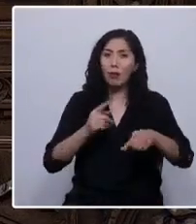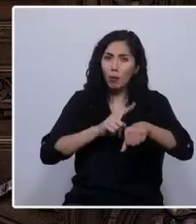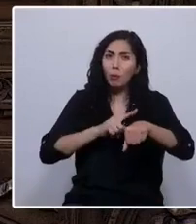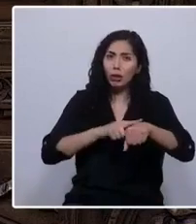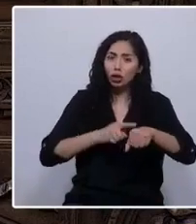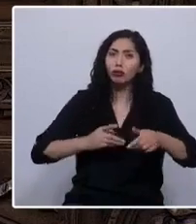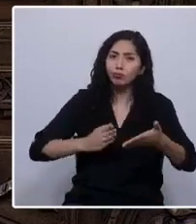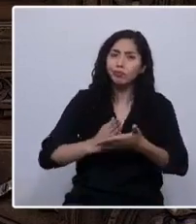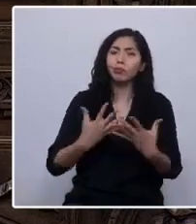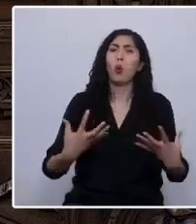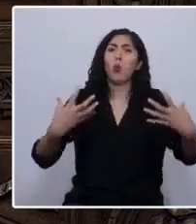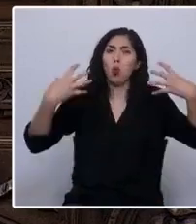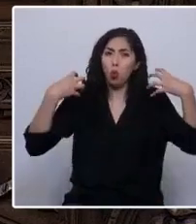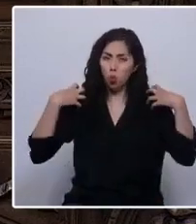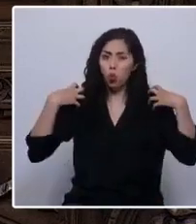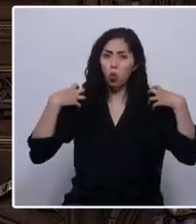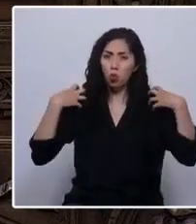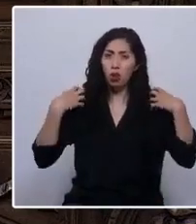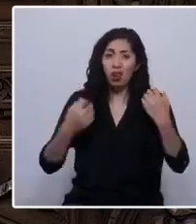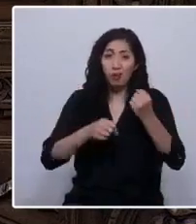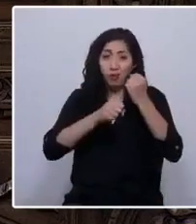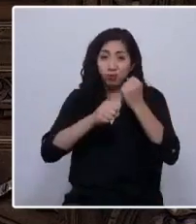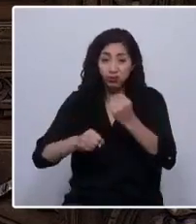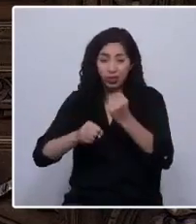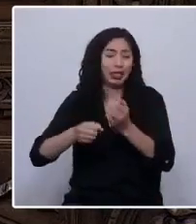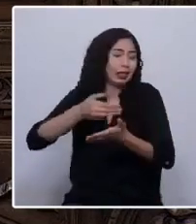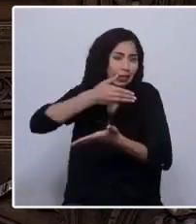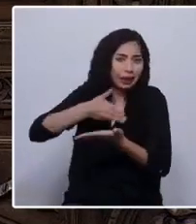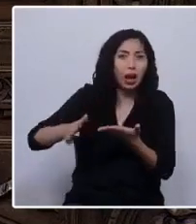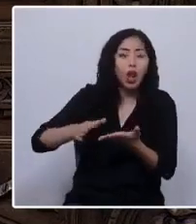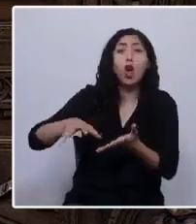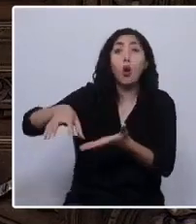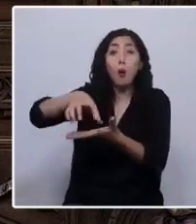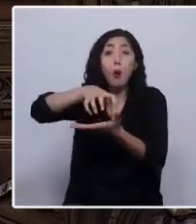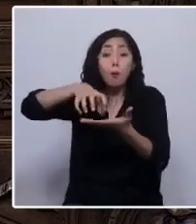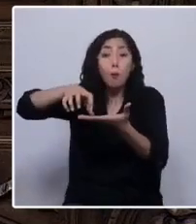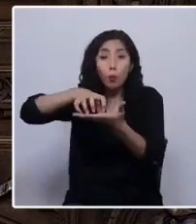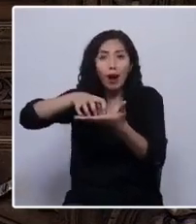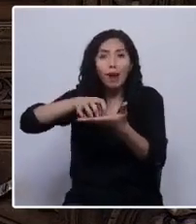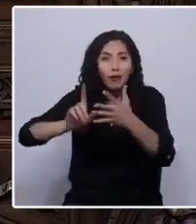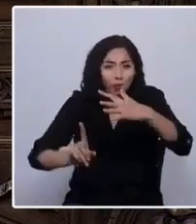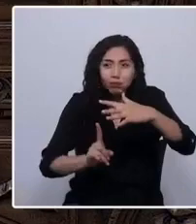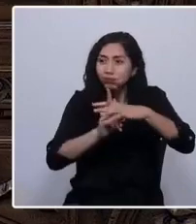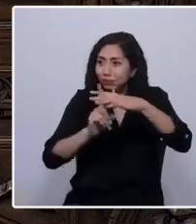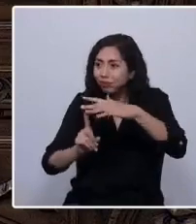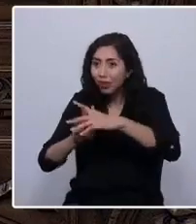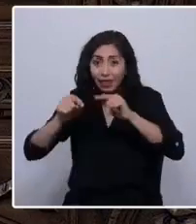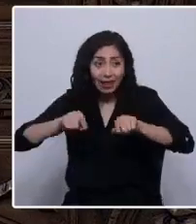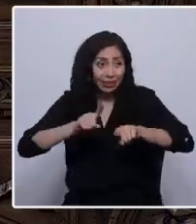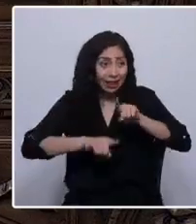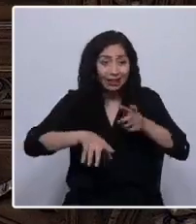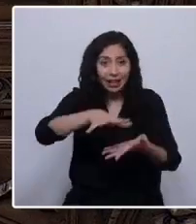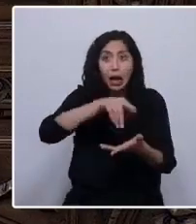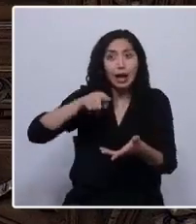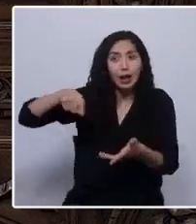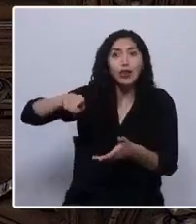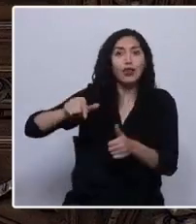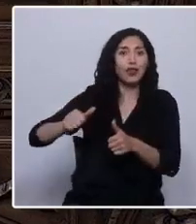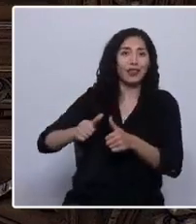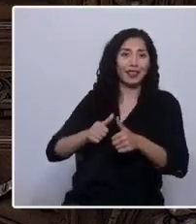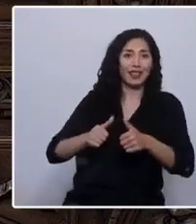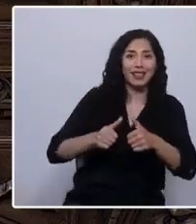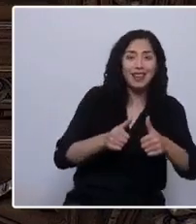tarea descolonizadora. Los pueblos, los habitantes milenarios de estas tierras nos guían.